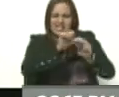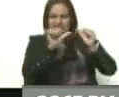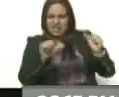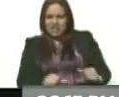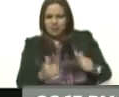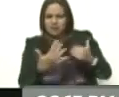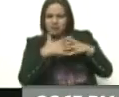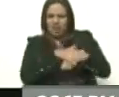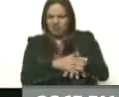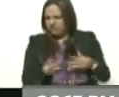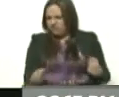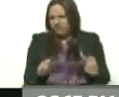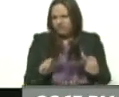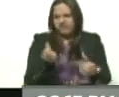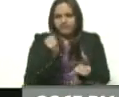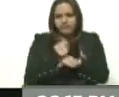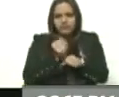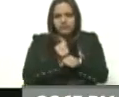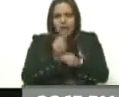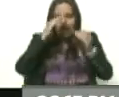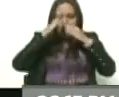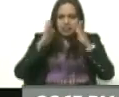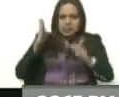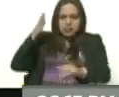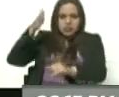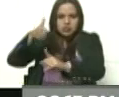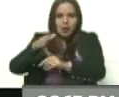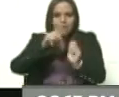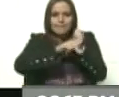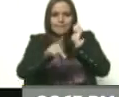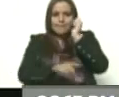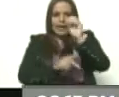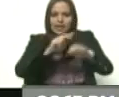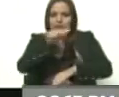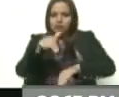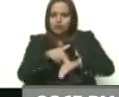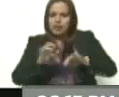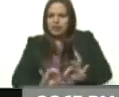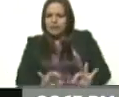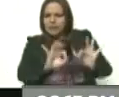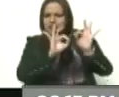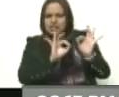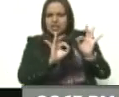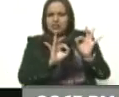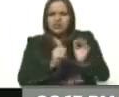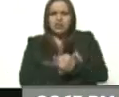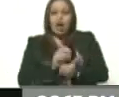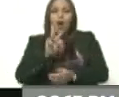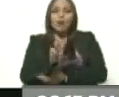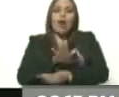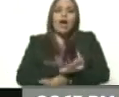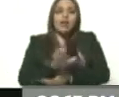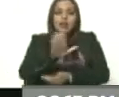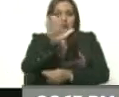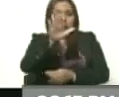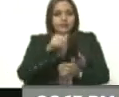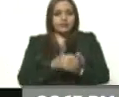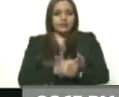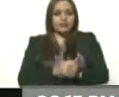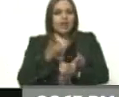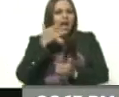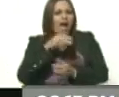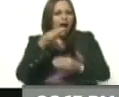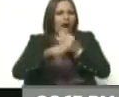integral va a atender nuestros parques nacionales y especialmente el capítulo Guarayra Repano va a